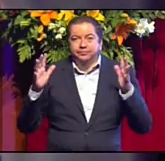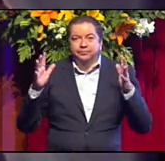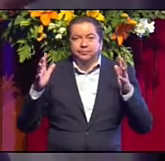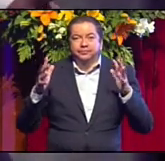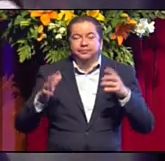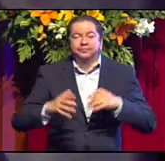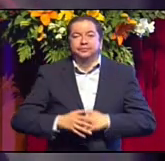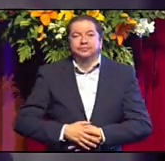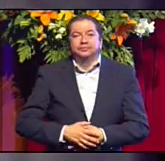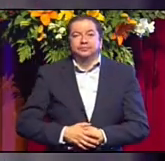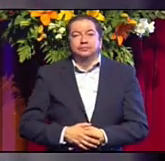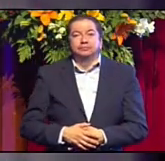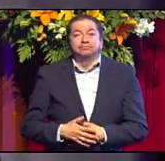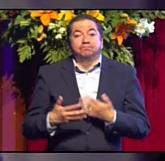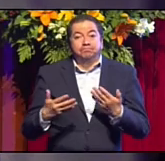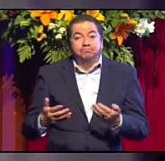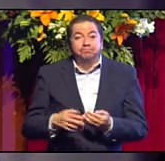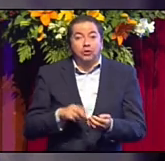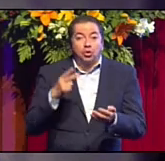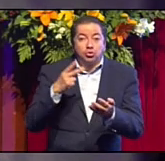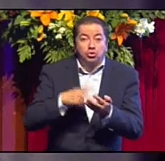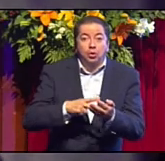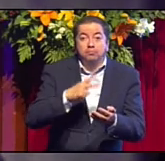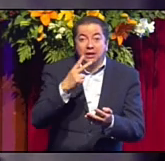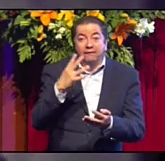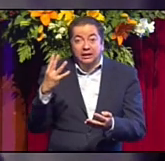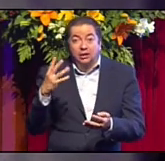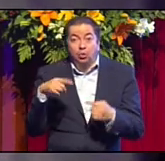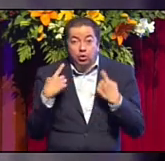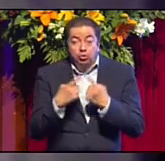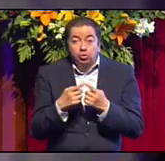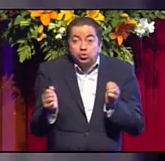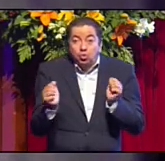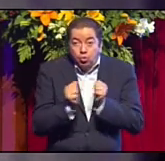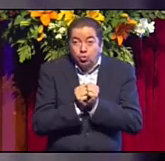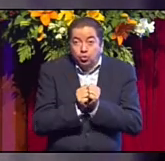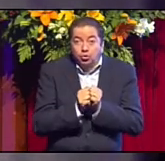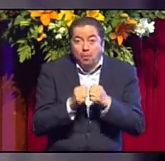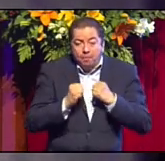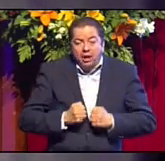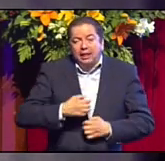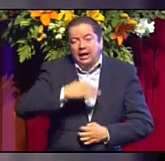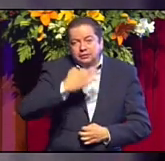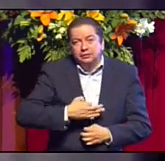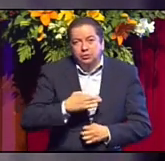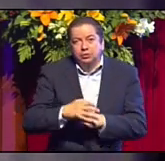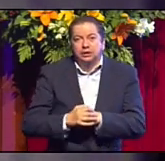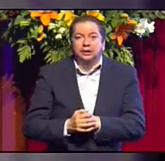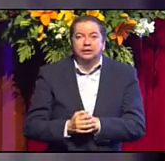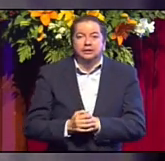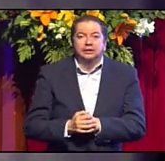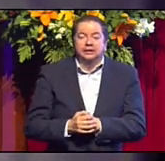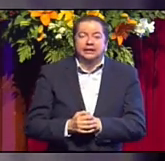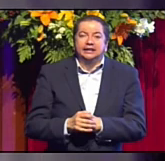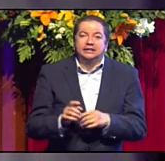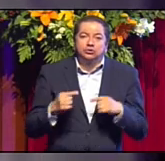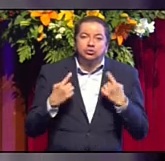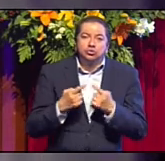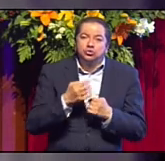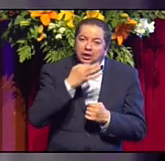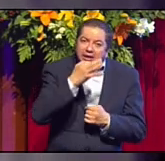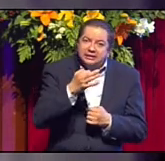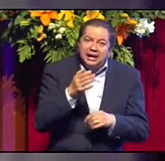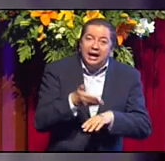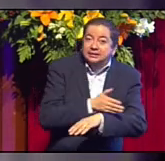Y bueno, por lo menos si hasta el 2024 estamos juntos, evidentemente podemos asegurar que lo que decíamos por ahí